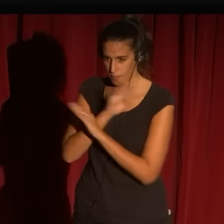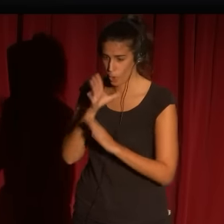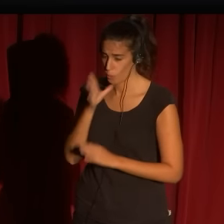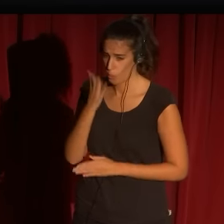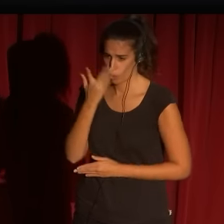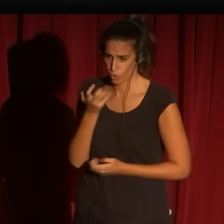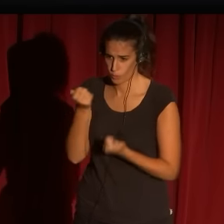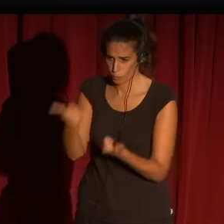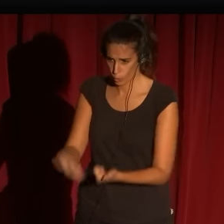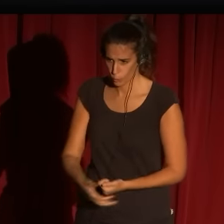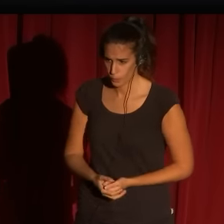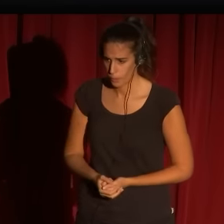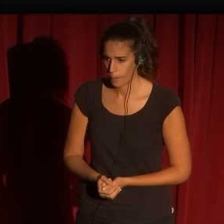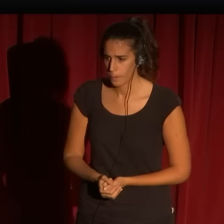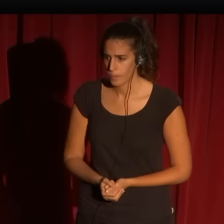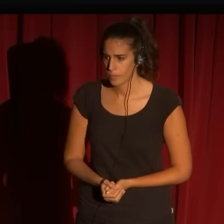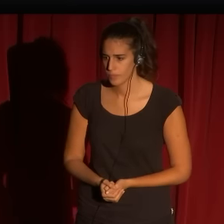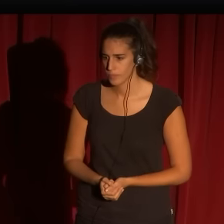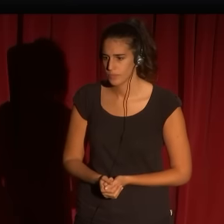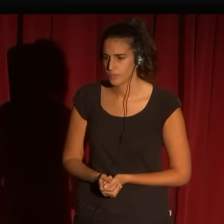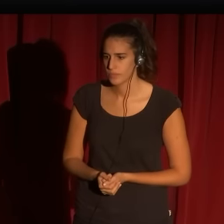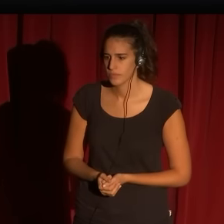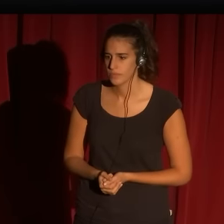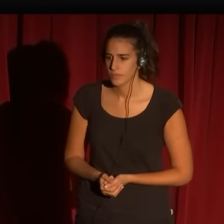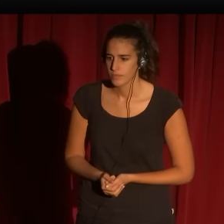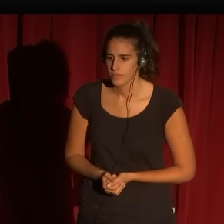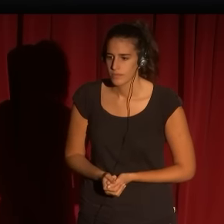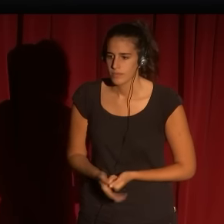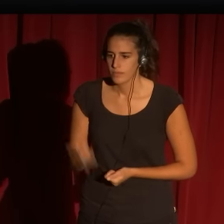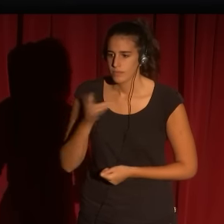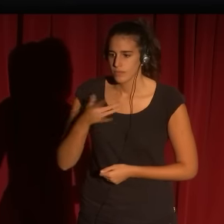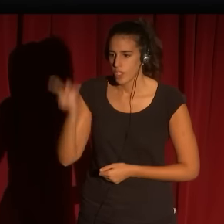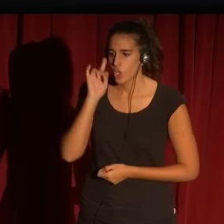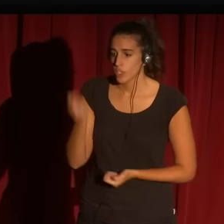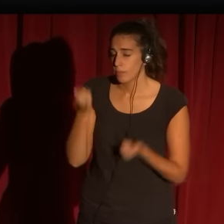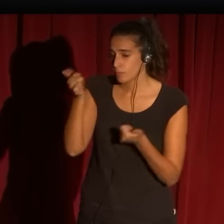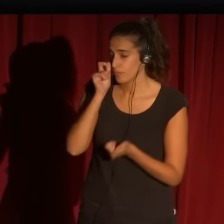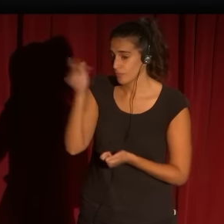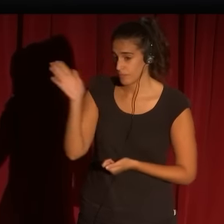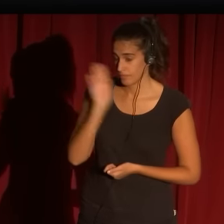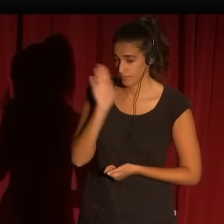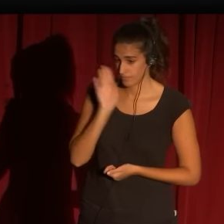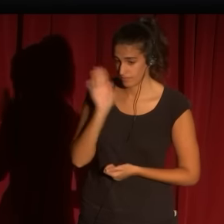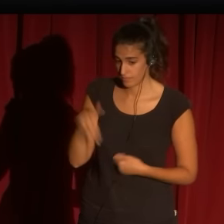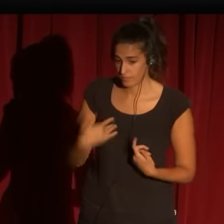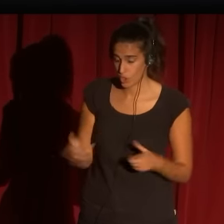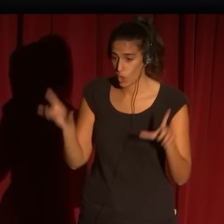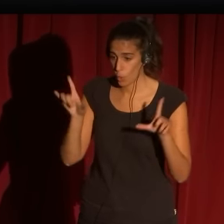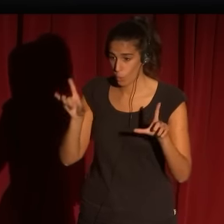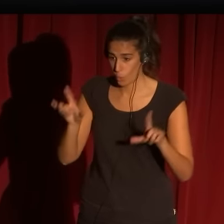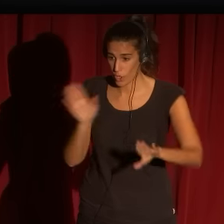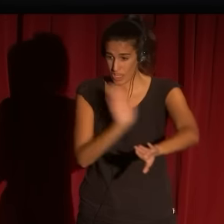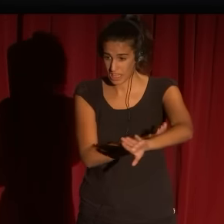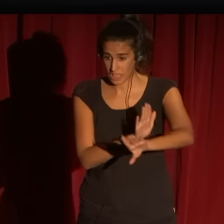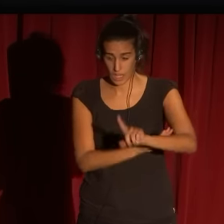el pasado no sabemos mucho de ella consecuencia de lo que os acabo de decir no el cuadro que tenéis a la izquierda en la